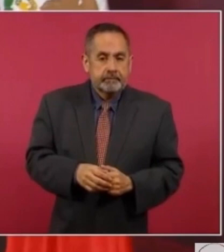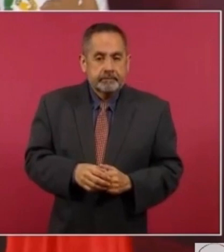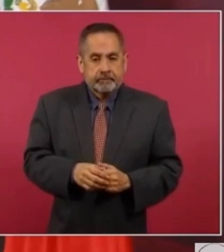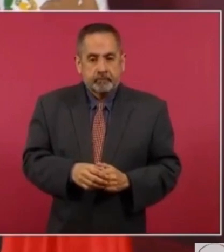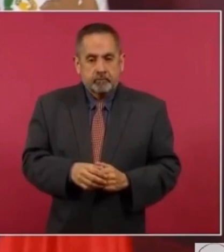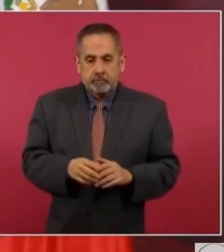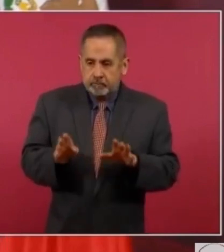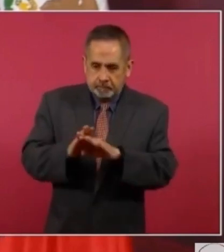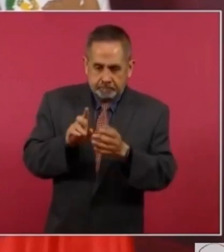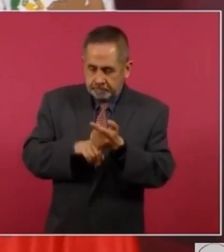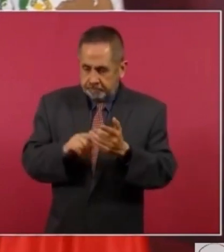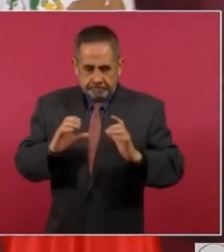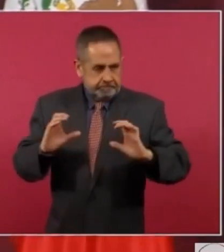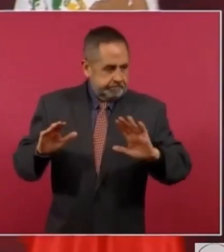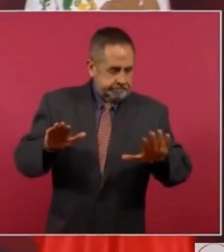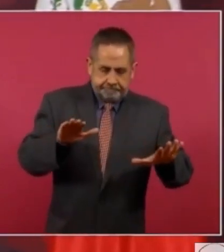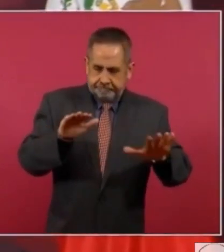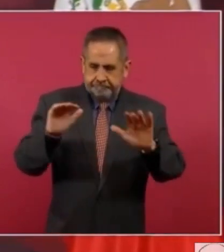moderarse